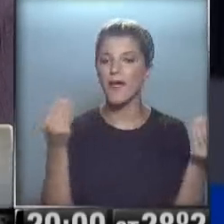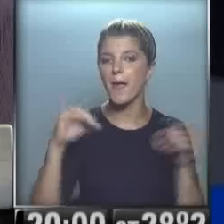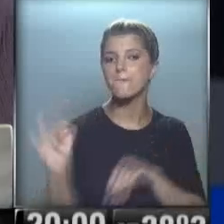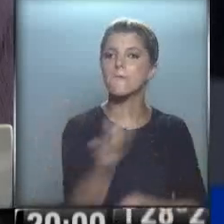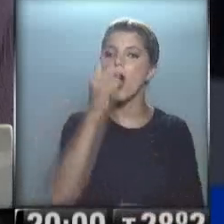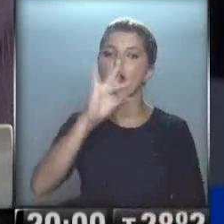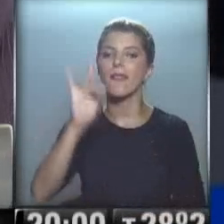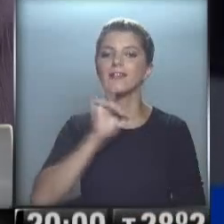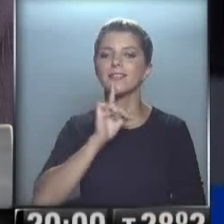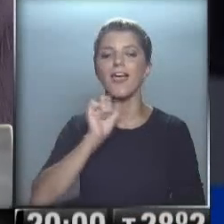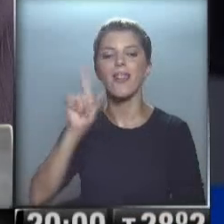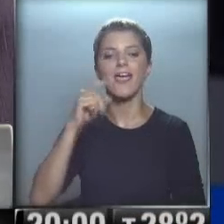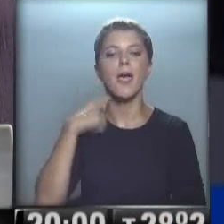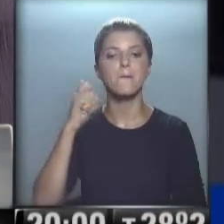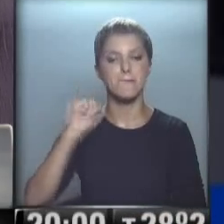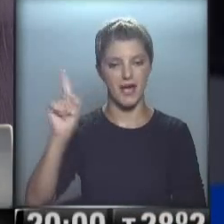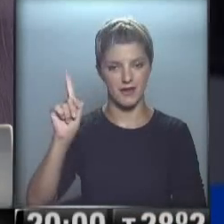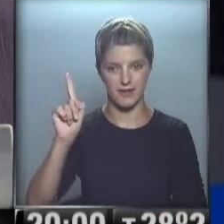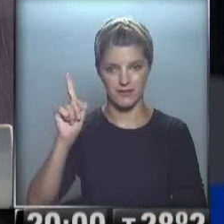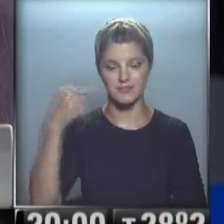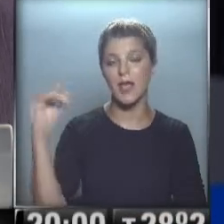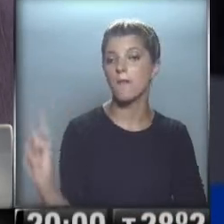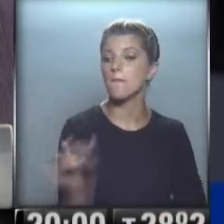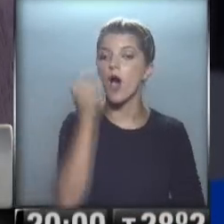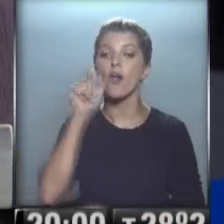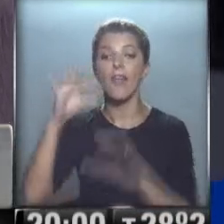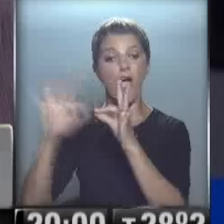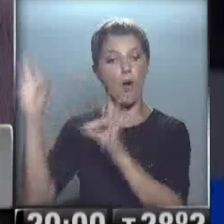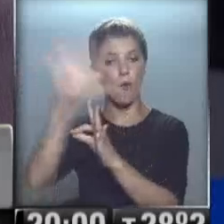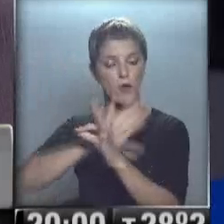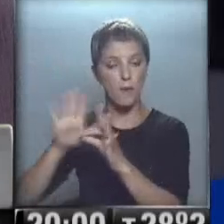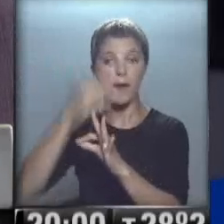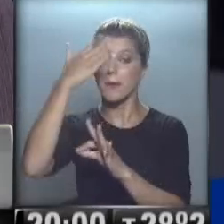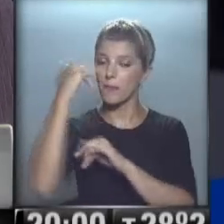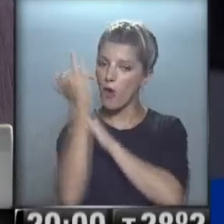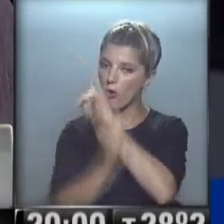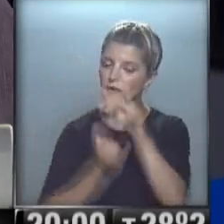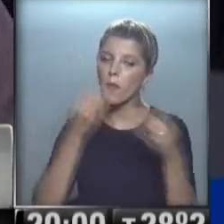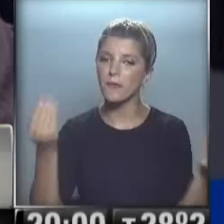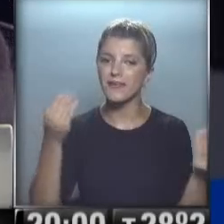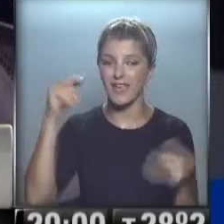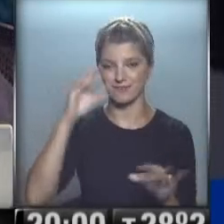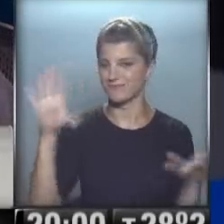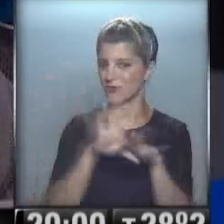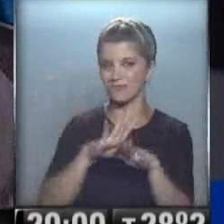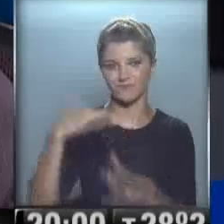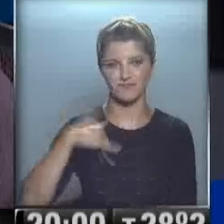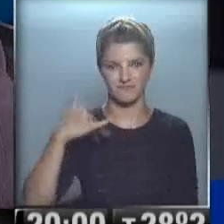director técnico de España uno de los mejores de Europa vamos a justamente es